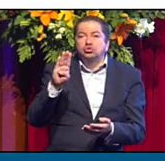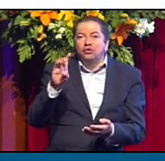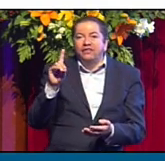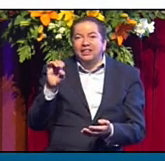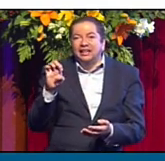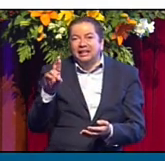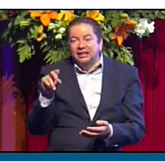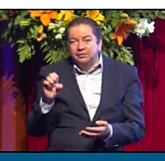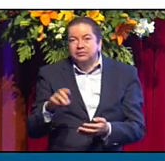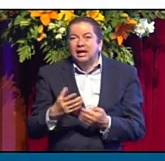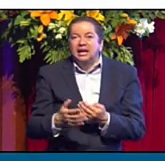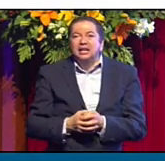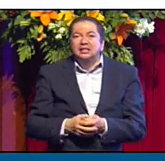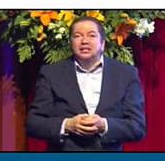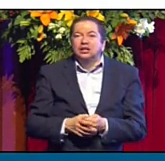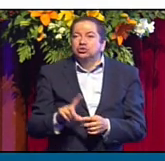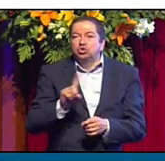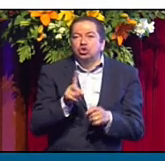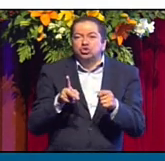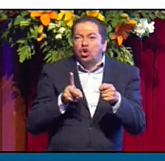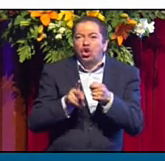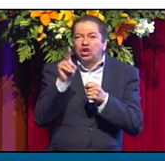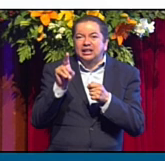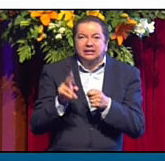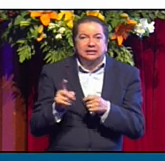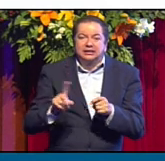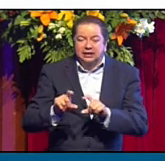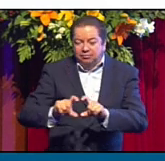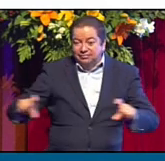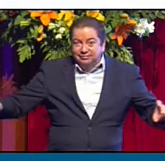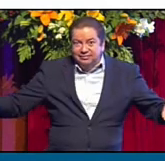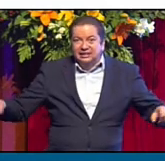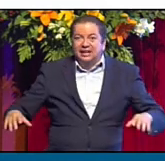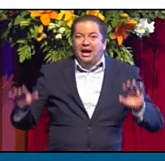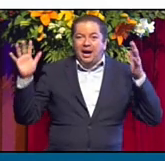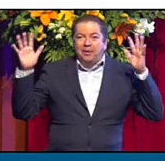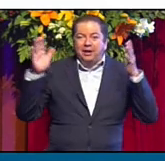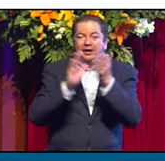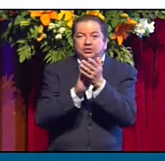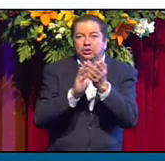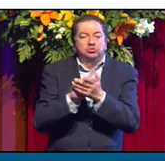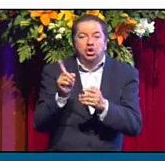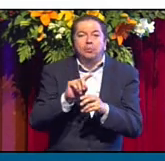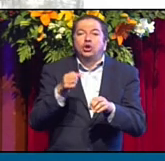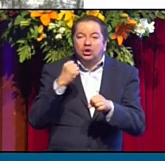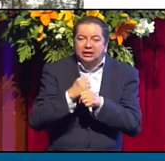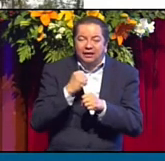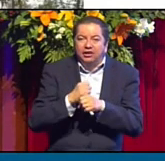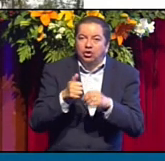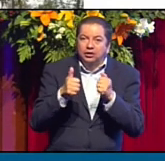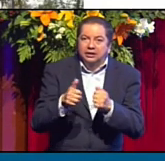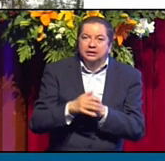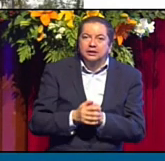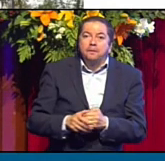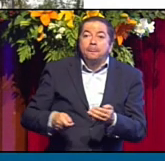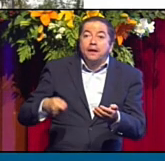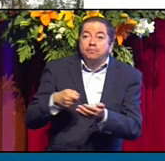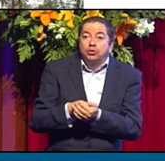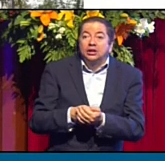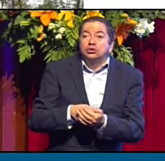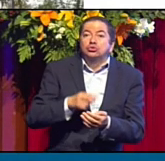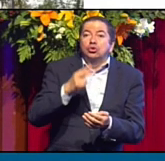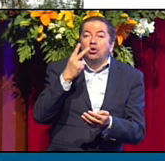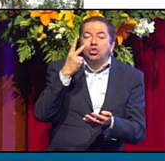hagan aplausos, esto no son cortes de cintas, nada, pero efectivamente son muy importantes para que la obra se haga bien. Proyecto financiado el año